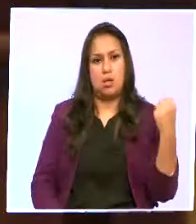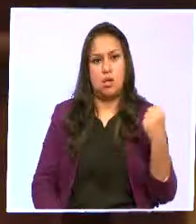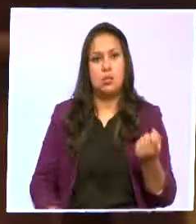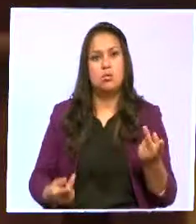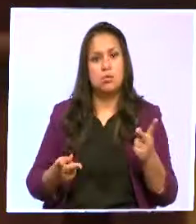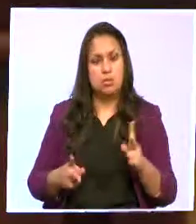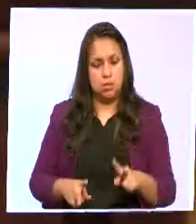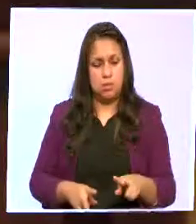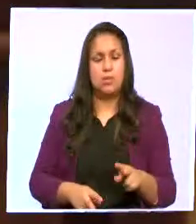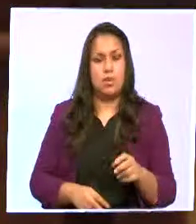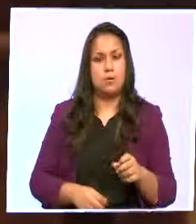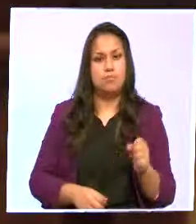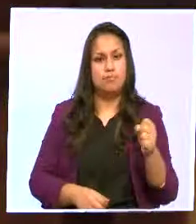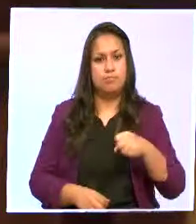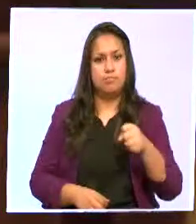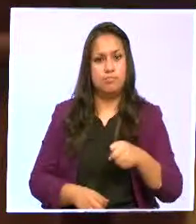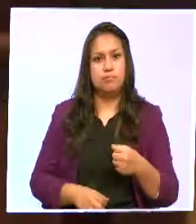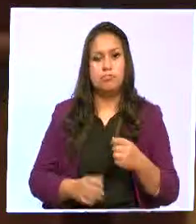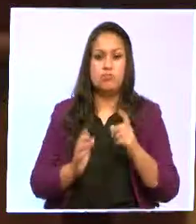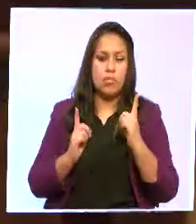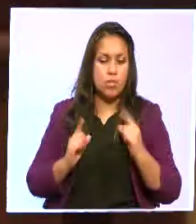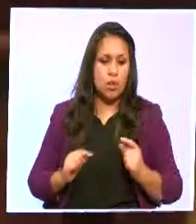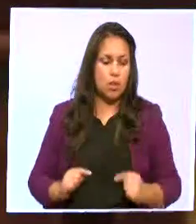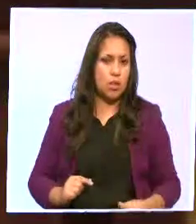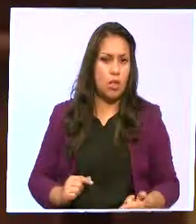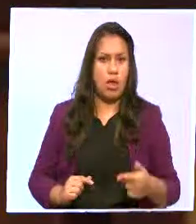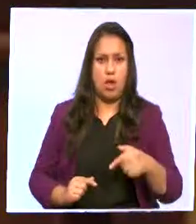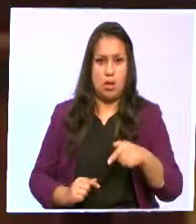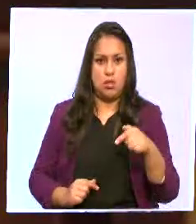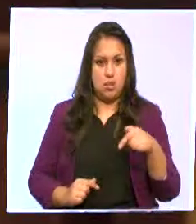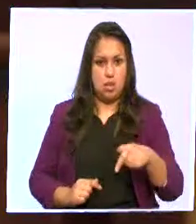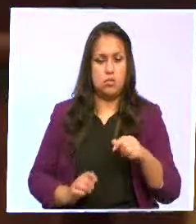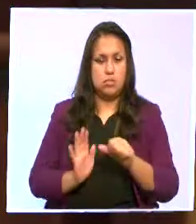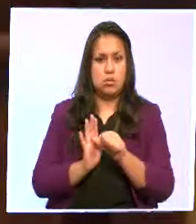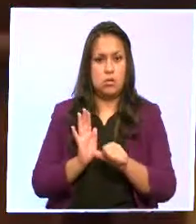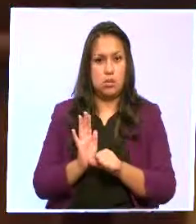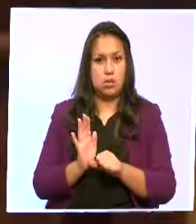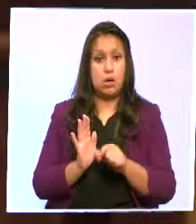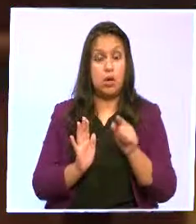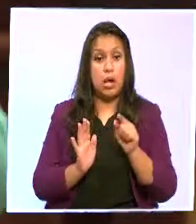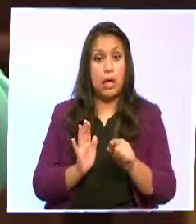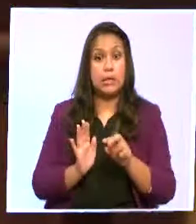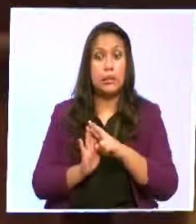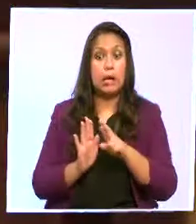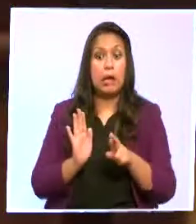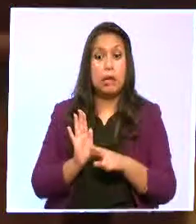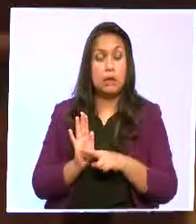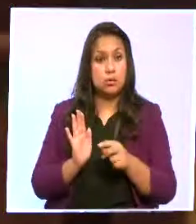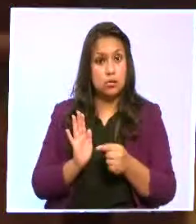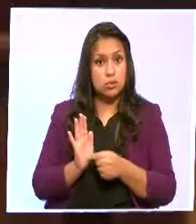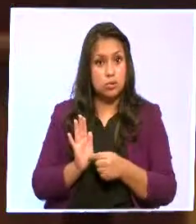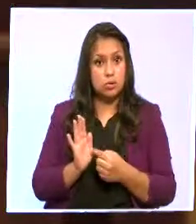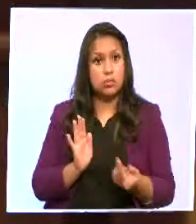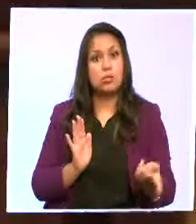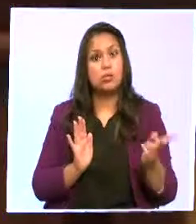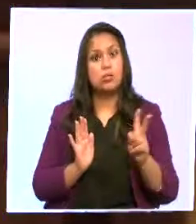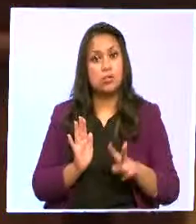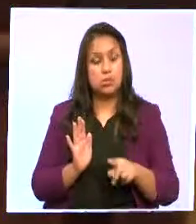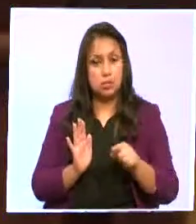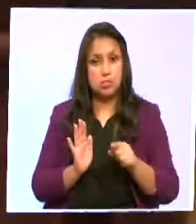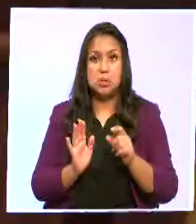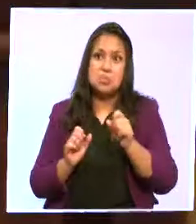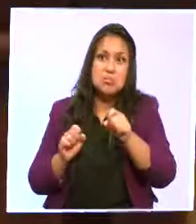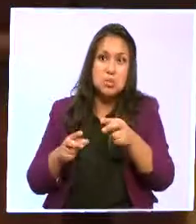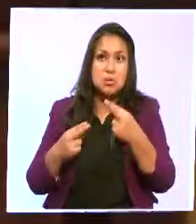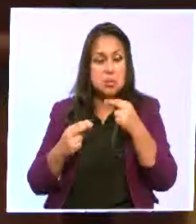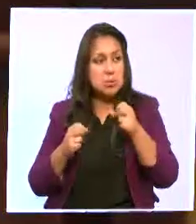nacionalidades que están descritos en este artículo el procedimiento entonces es primero pasar por un registro inscribirse a la consulta prelegislativa por